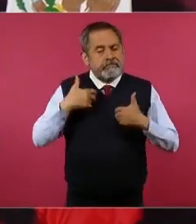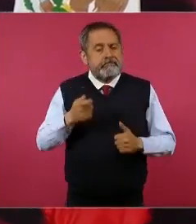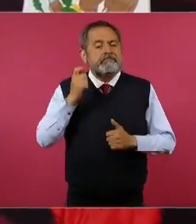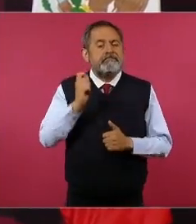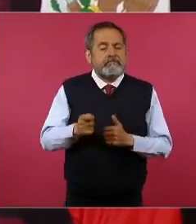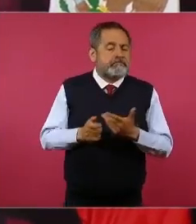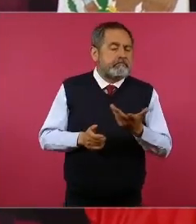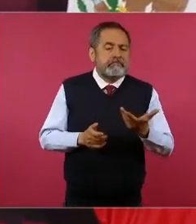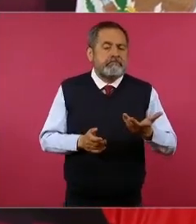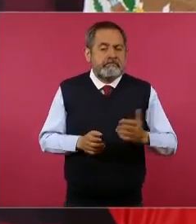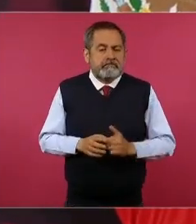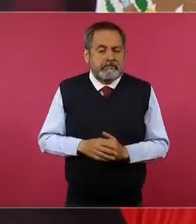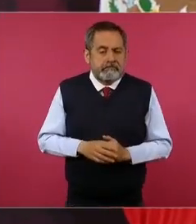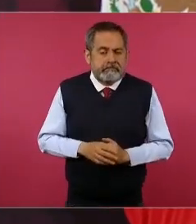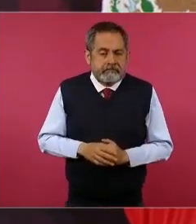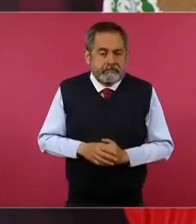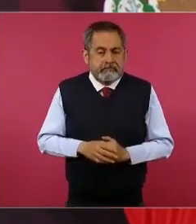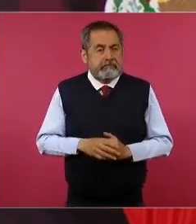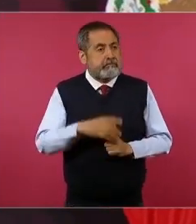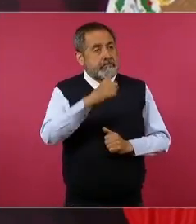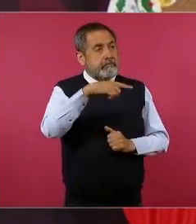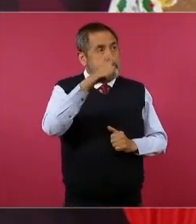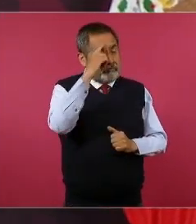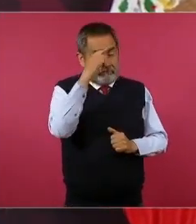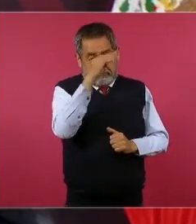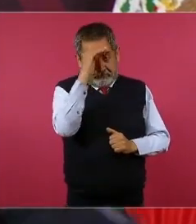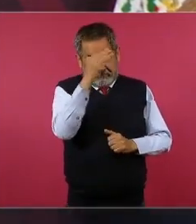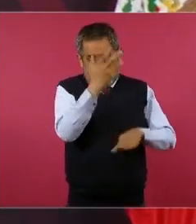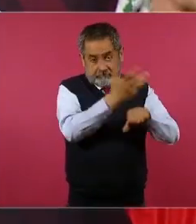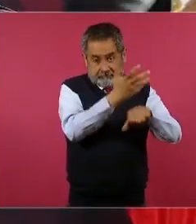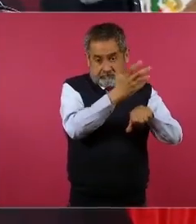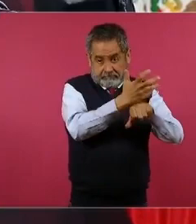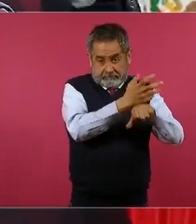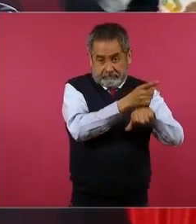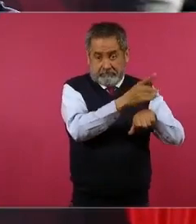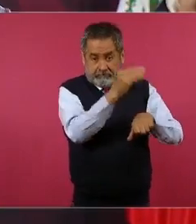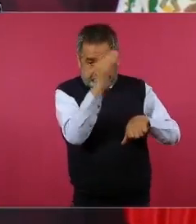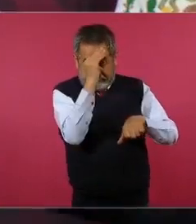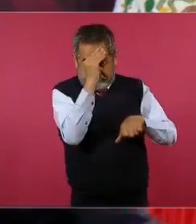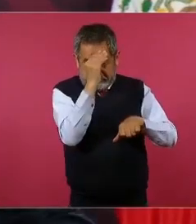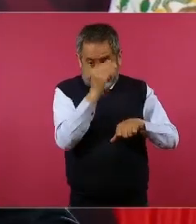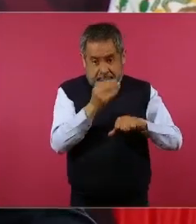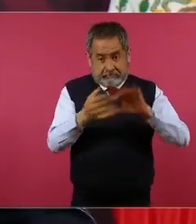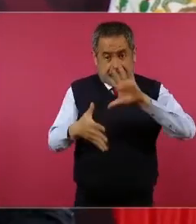definieron de que toda la América